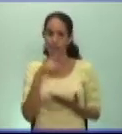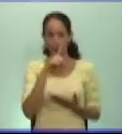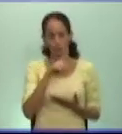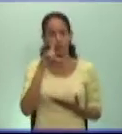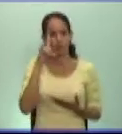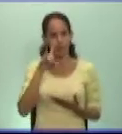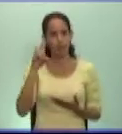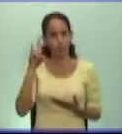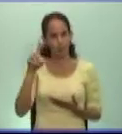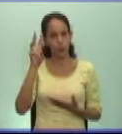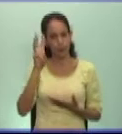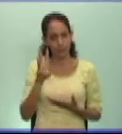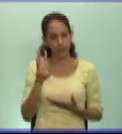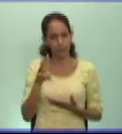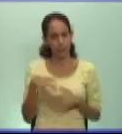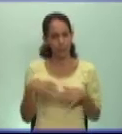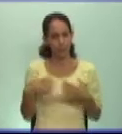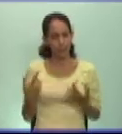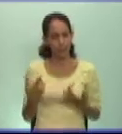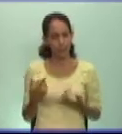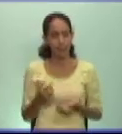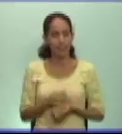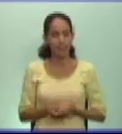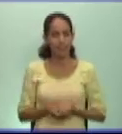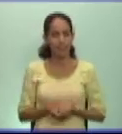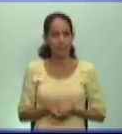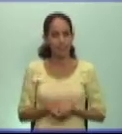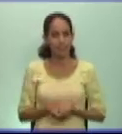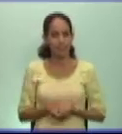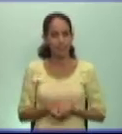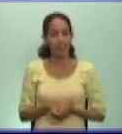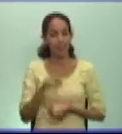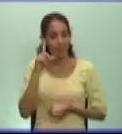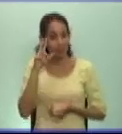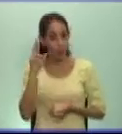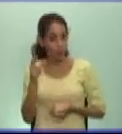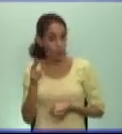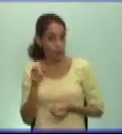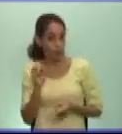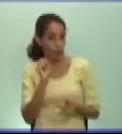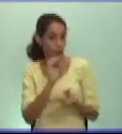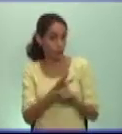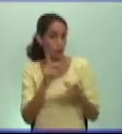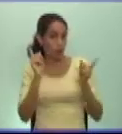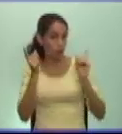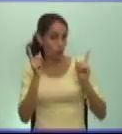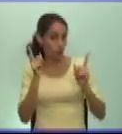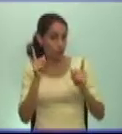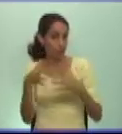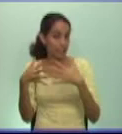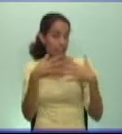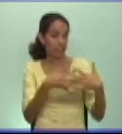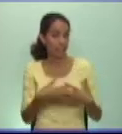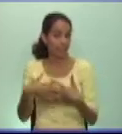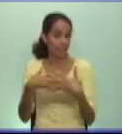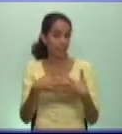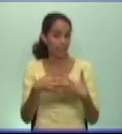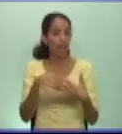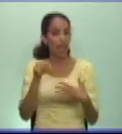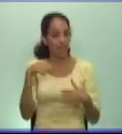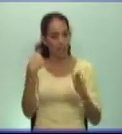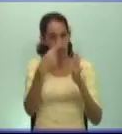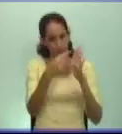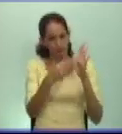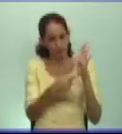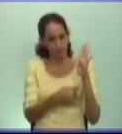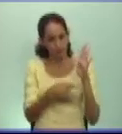el 2008 aproximadamente? Recuerden que cuando entremos en la política intraamericana hay postulados de esa política